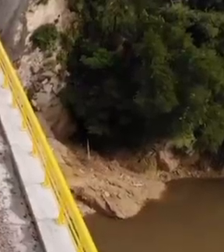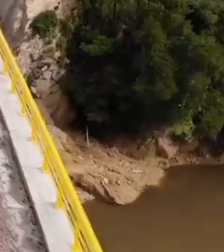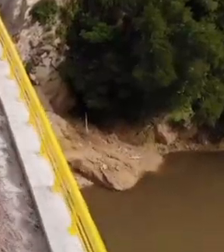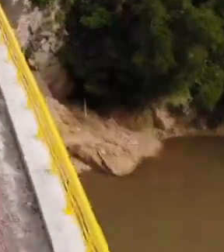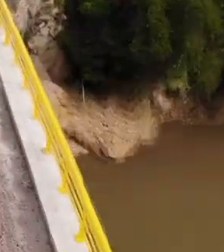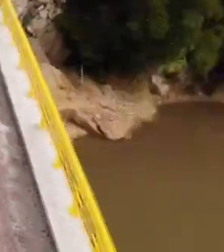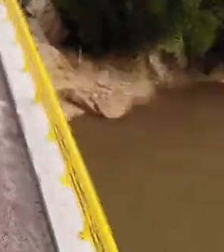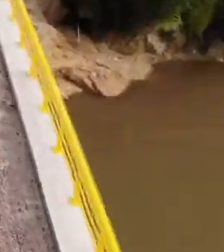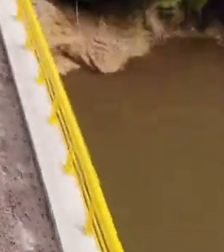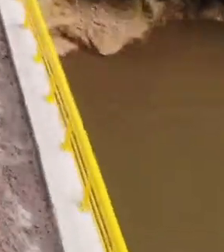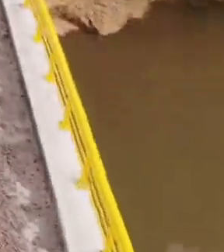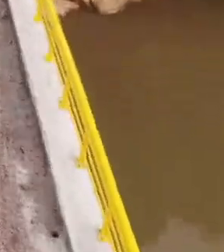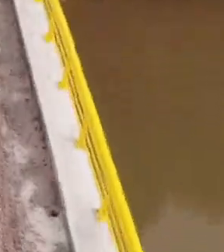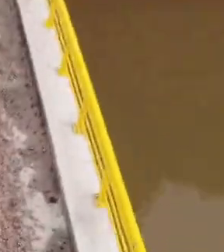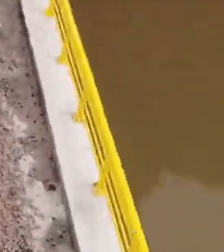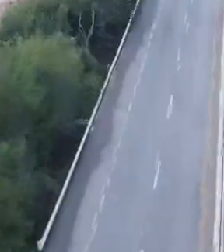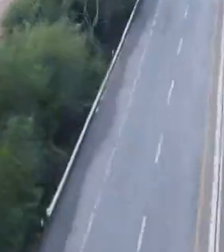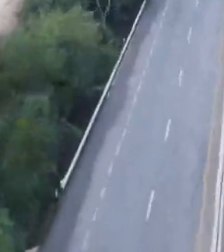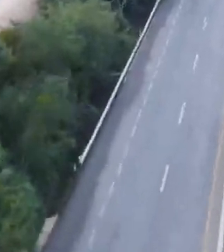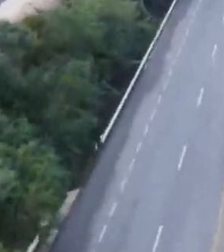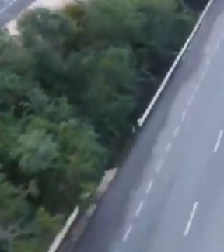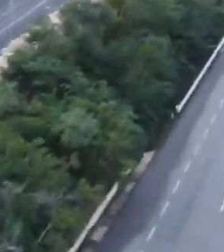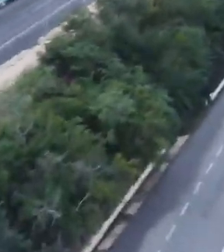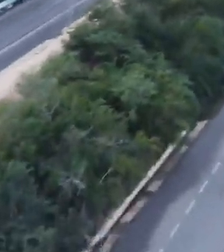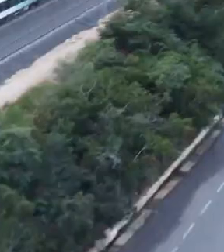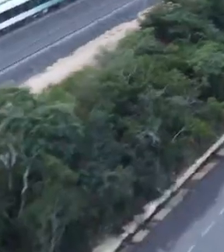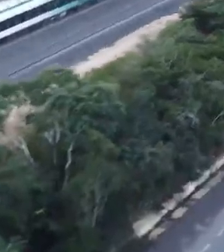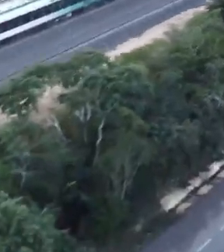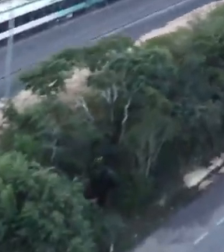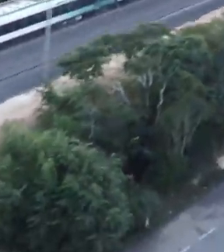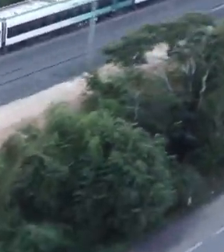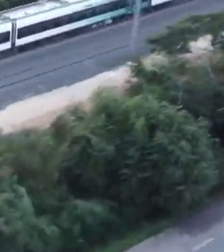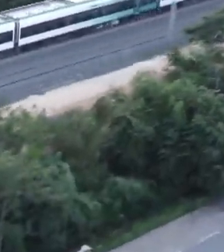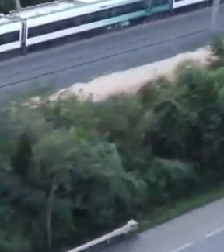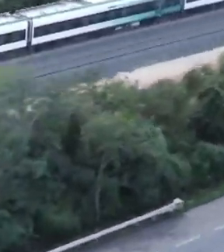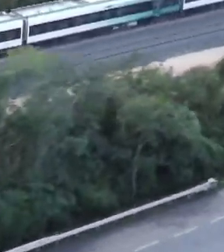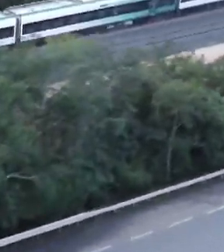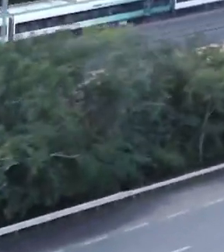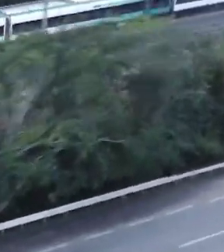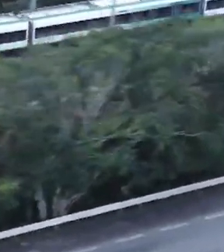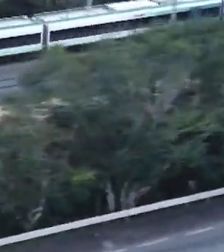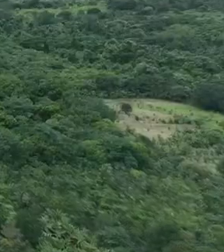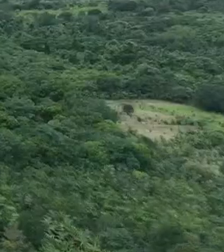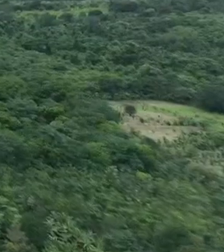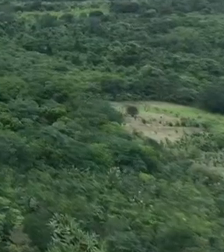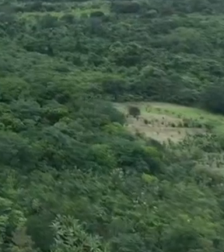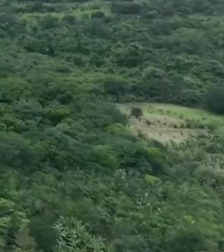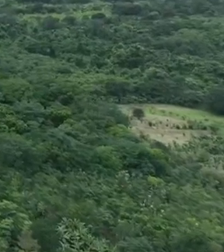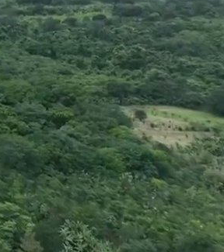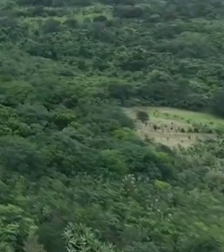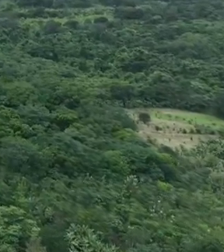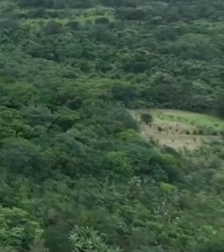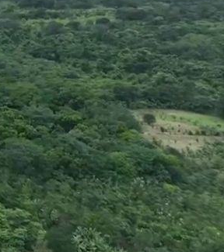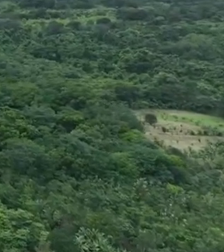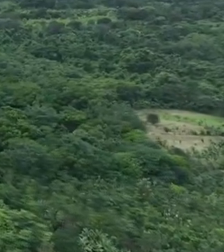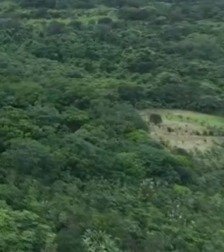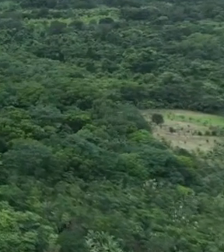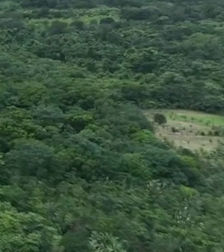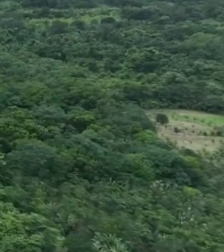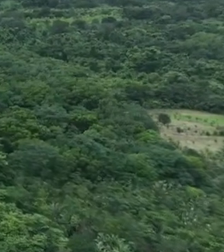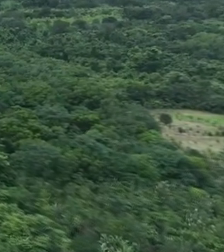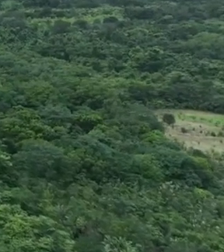14.429 pasajeros locales y 1.206 turistas internacionales. Asimismo, se han